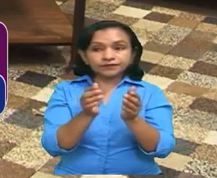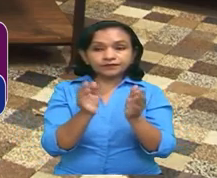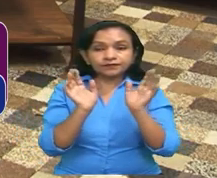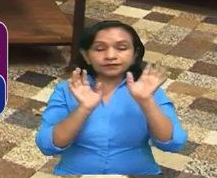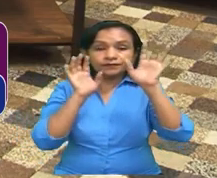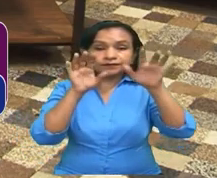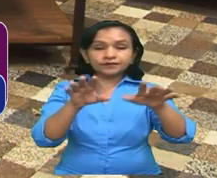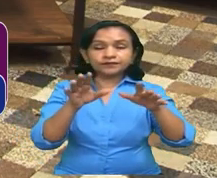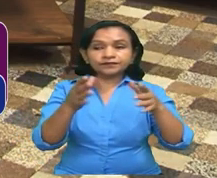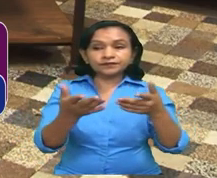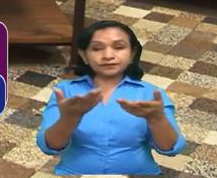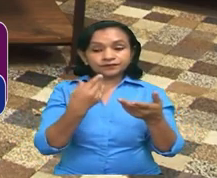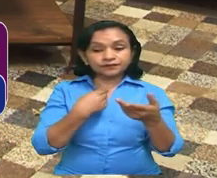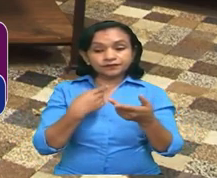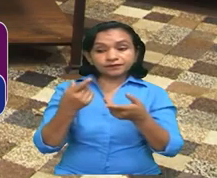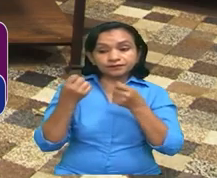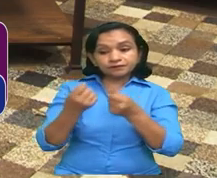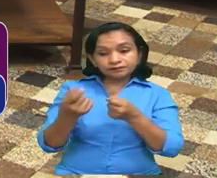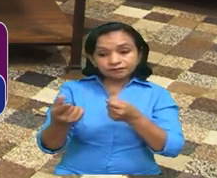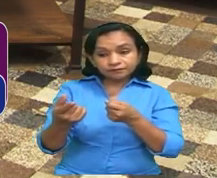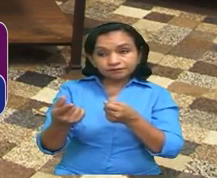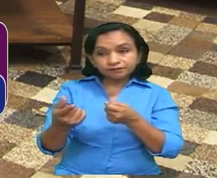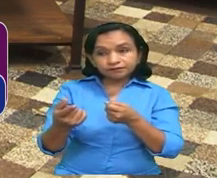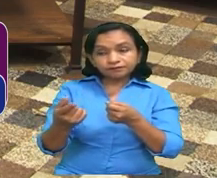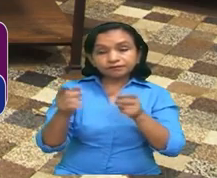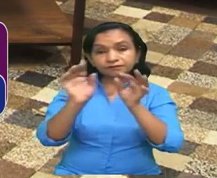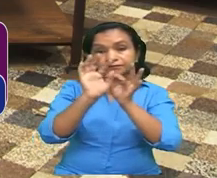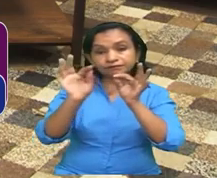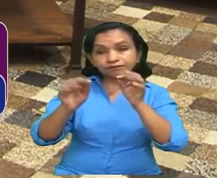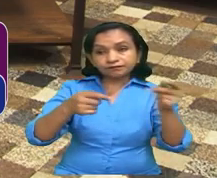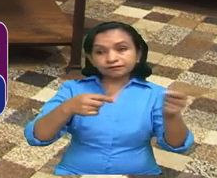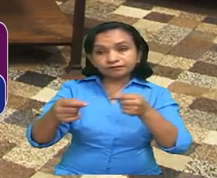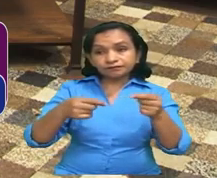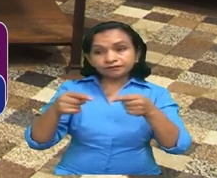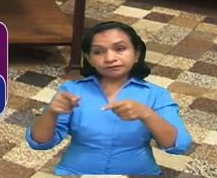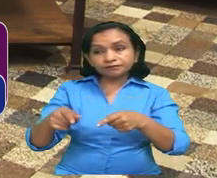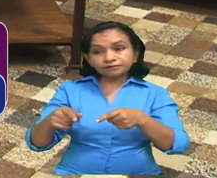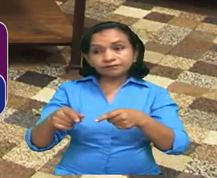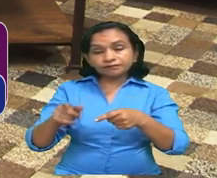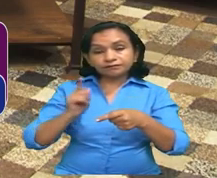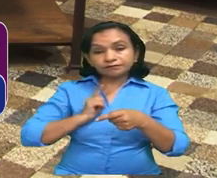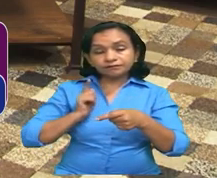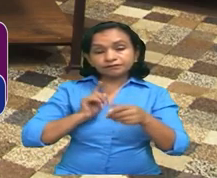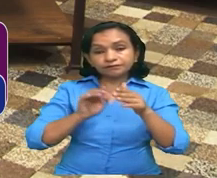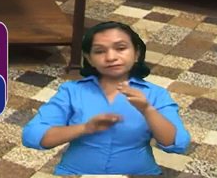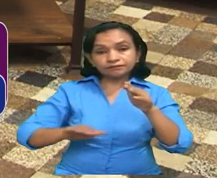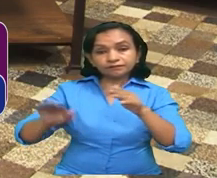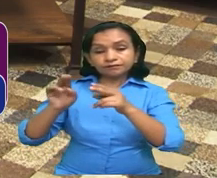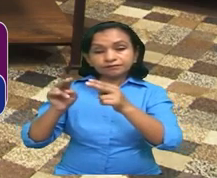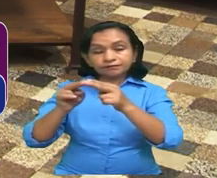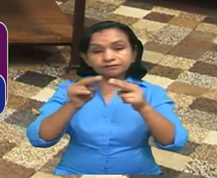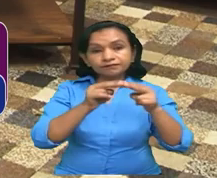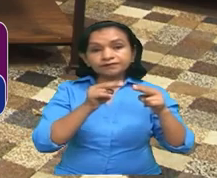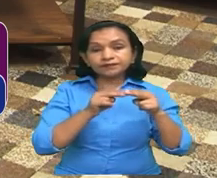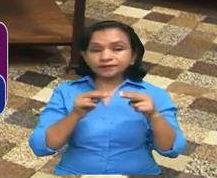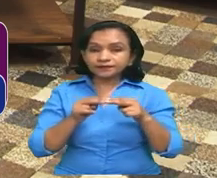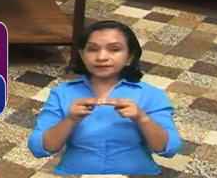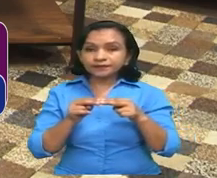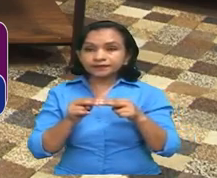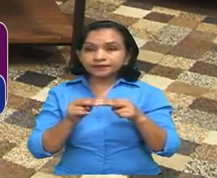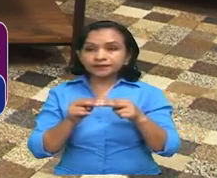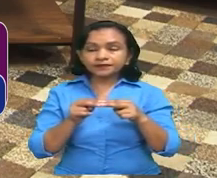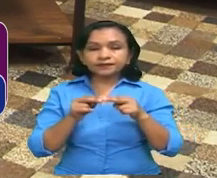entonces va a ser ventajoso para que pueda toda la gente viajar y poder conocer el país hermano. Sí, recuerdo que uno de los dueños